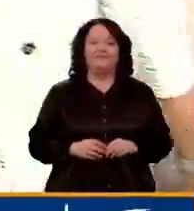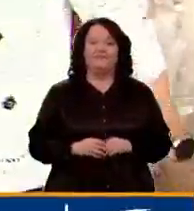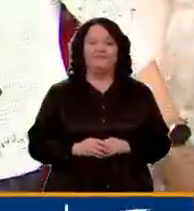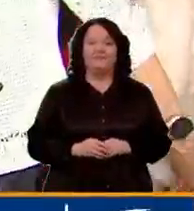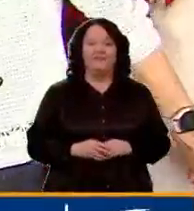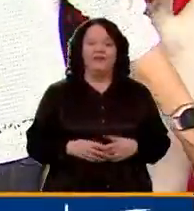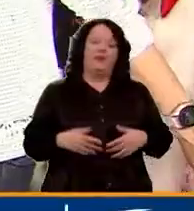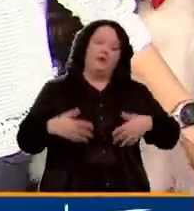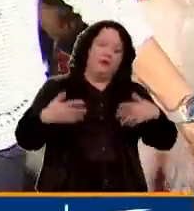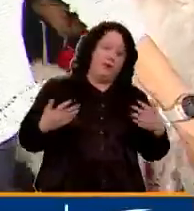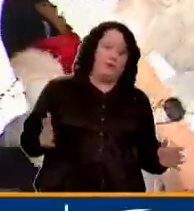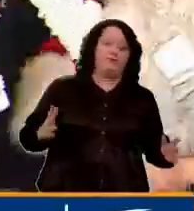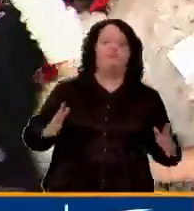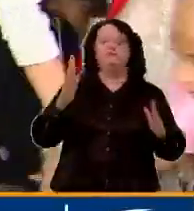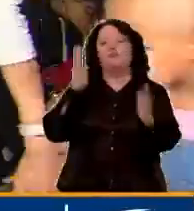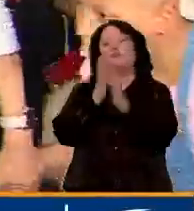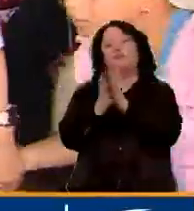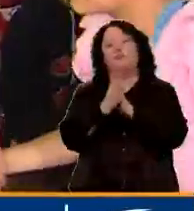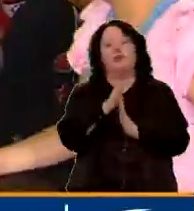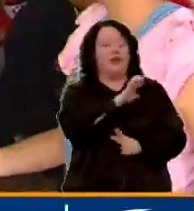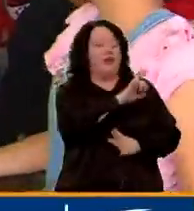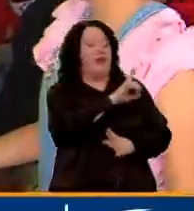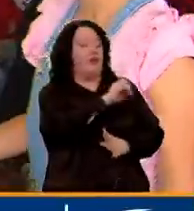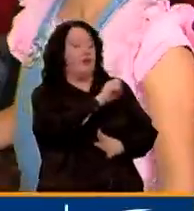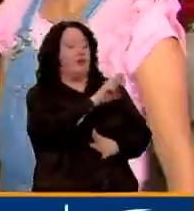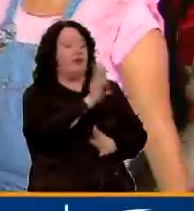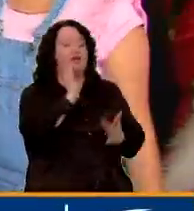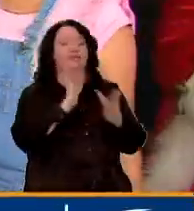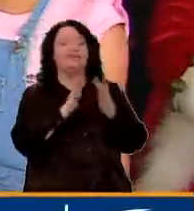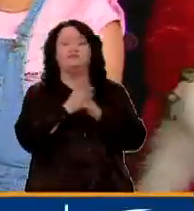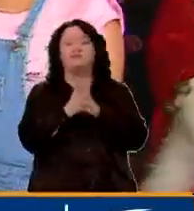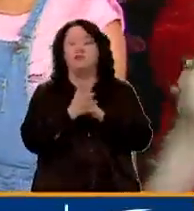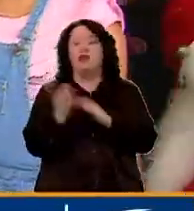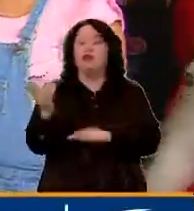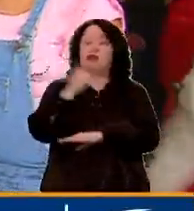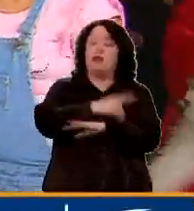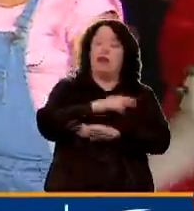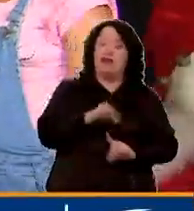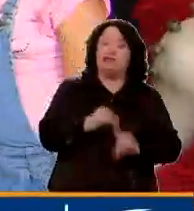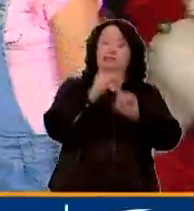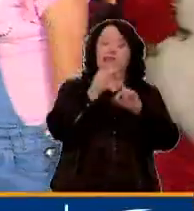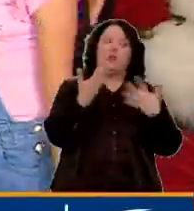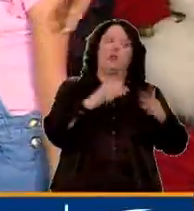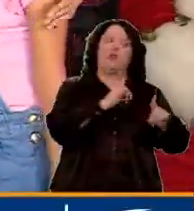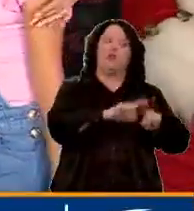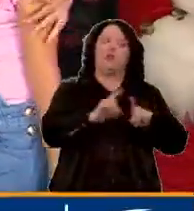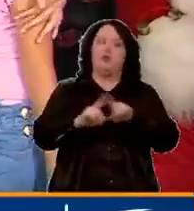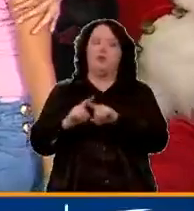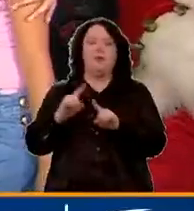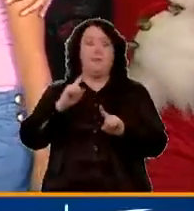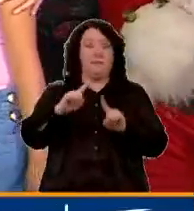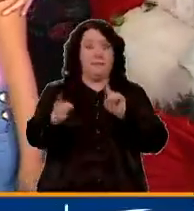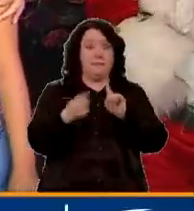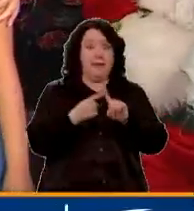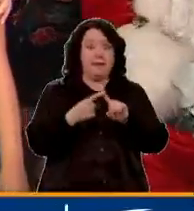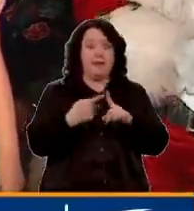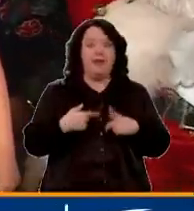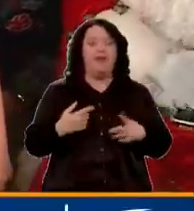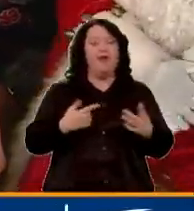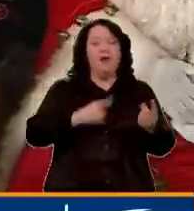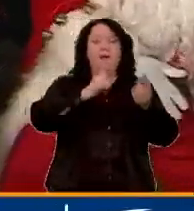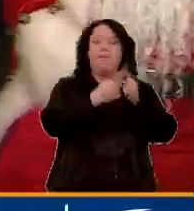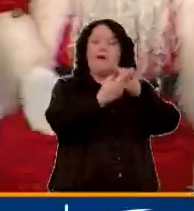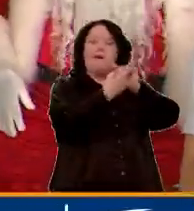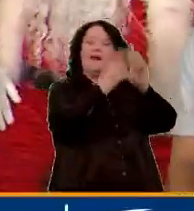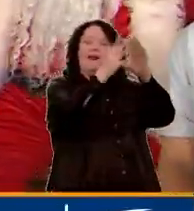Bueno, les quiero contar, Eduard, que hoy es un día muy especial por varias razones. Primero, porque cerramos nuestros